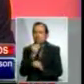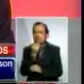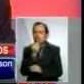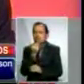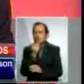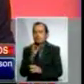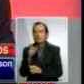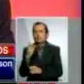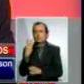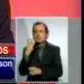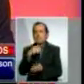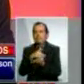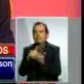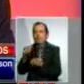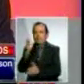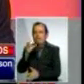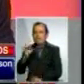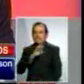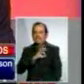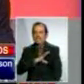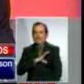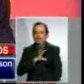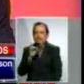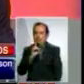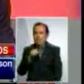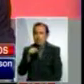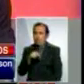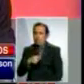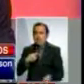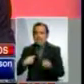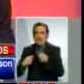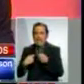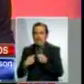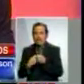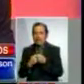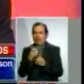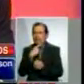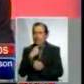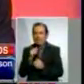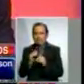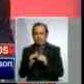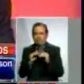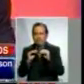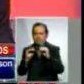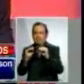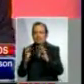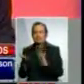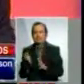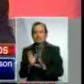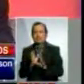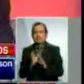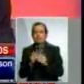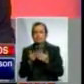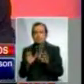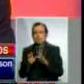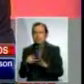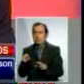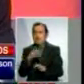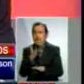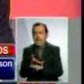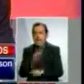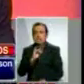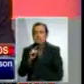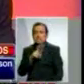haciendo un favor a 3.000 el chileno y aquí hay un negocio y el que le interesa mantenerlo hasta el momento es legítimo para la sociedad que esto exista